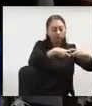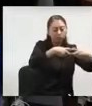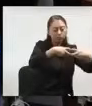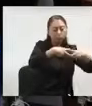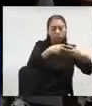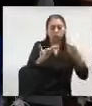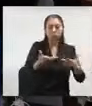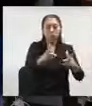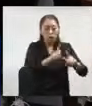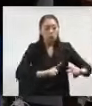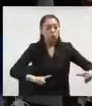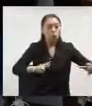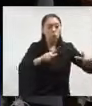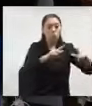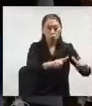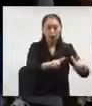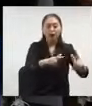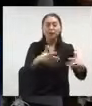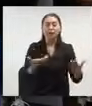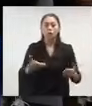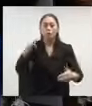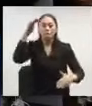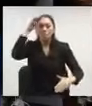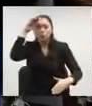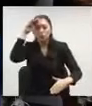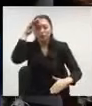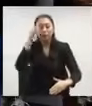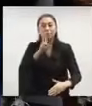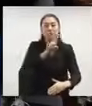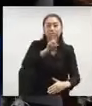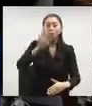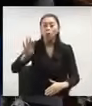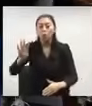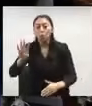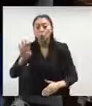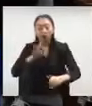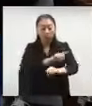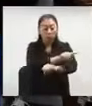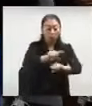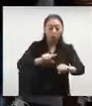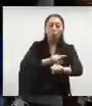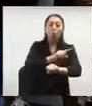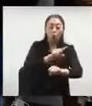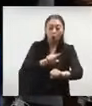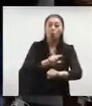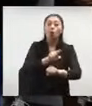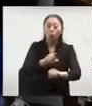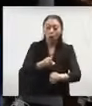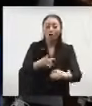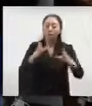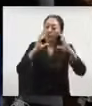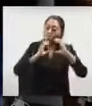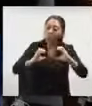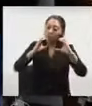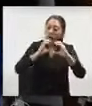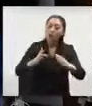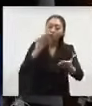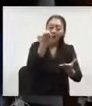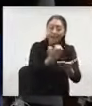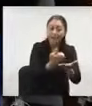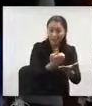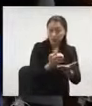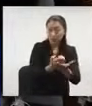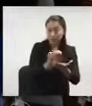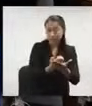segundos, lugares con vigilancia de 24 horas por circuito cerrado para el resguardo de los expedientes, que